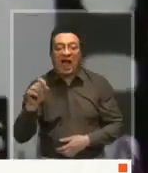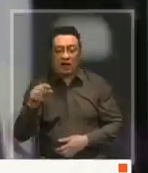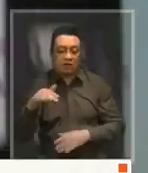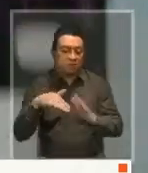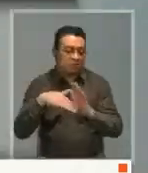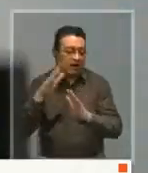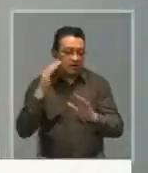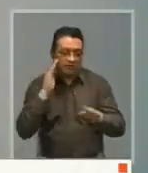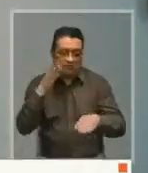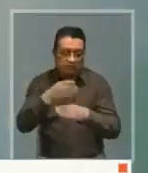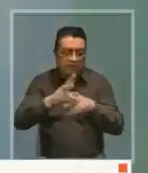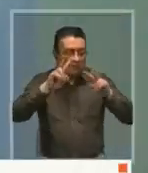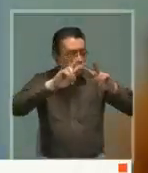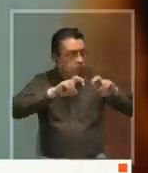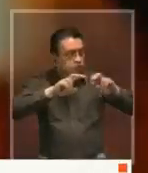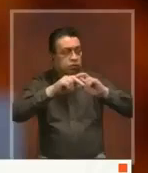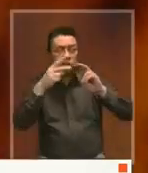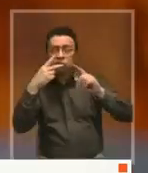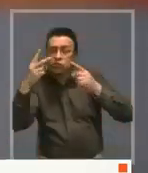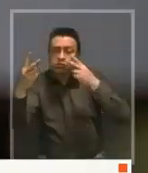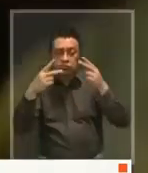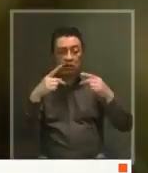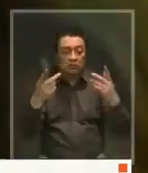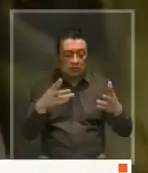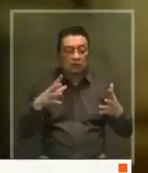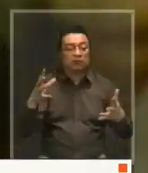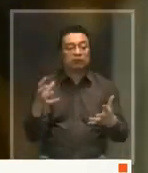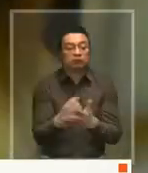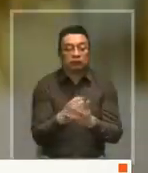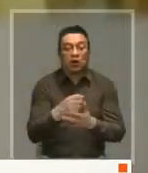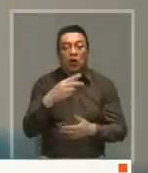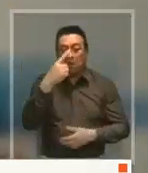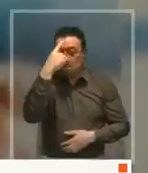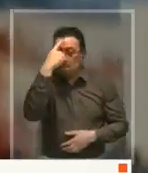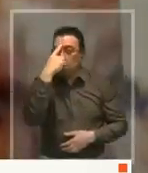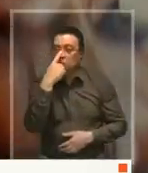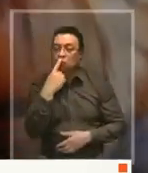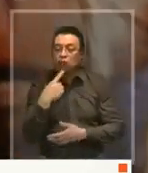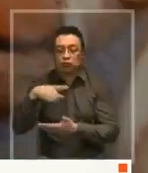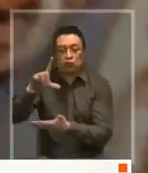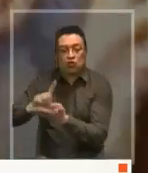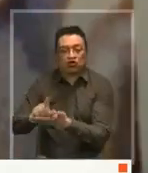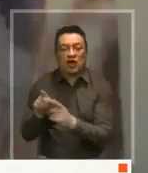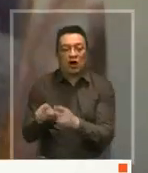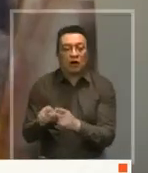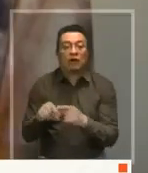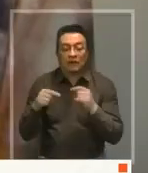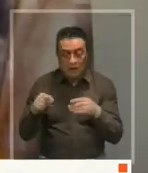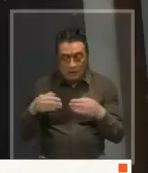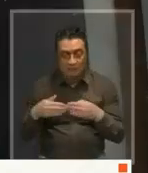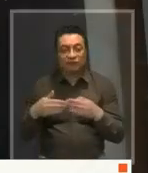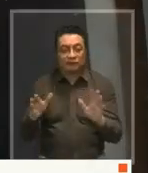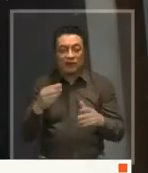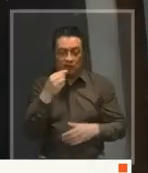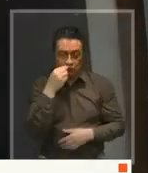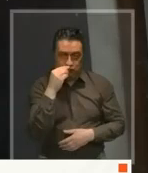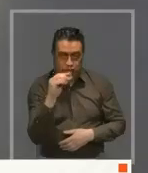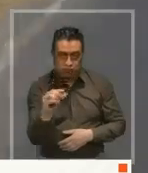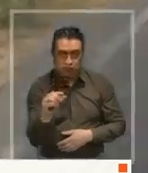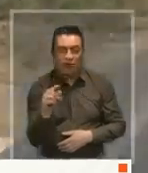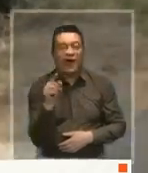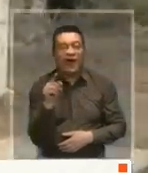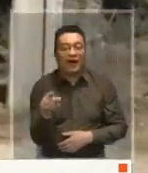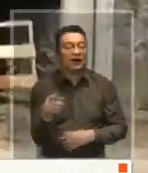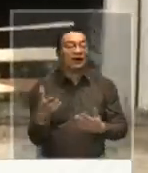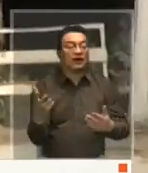inclusive posteriormente en la concreción de un museo es ese museo el que reabrirá sus puertas Próximamente y qué mejor en